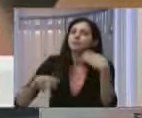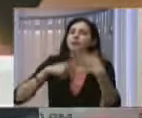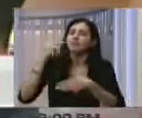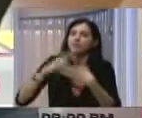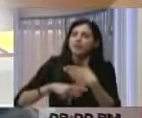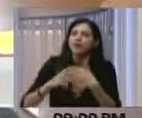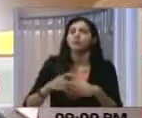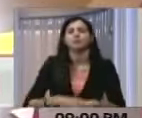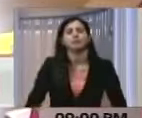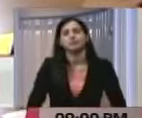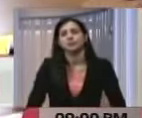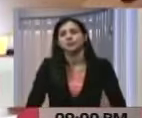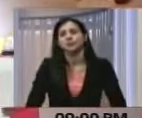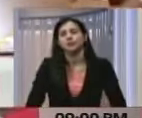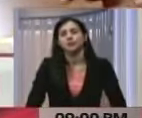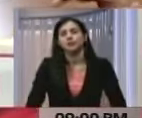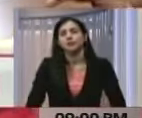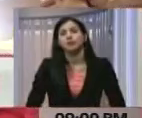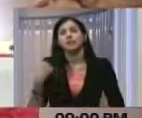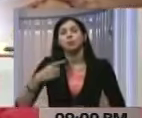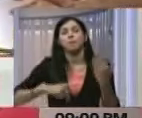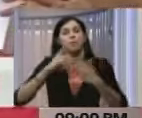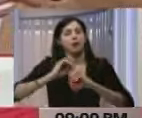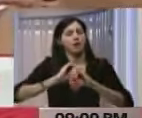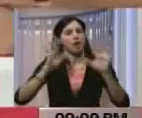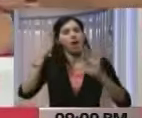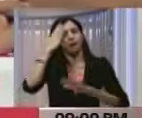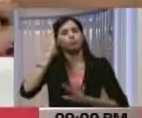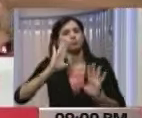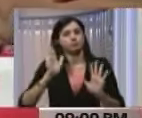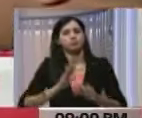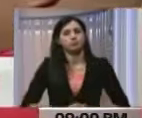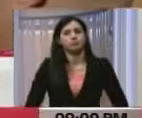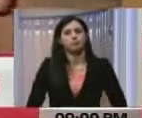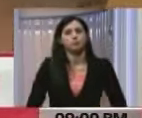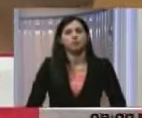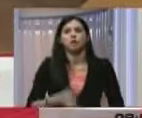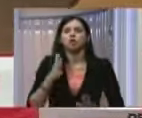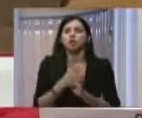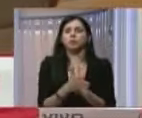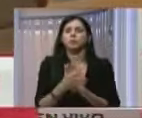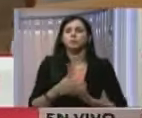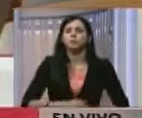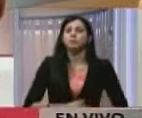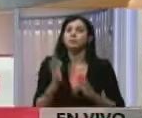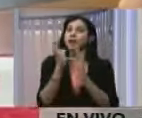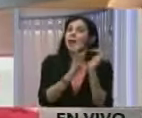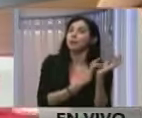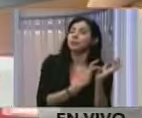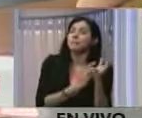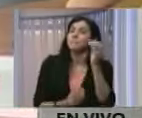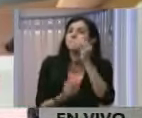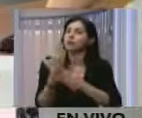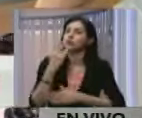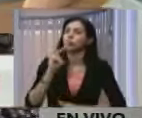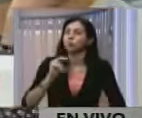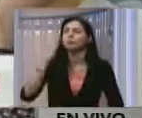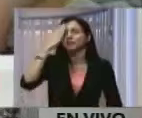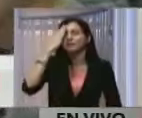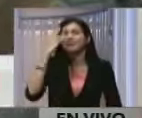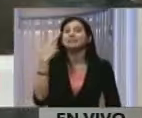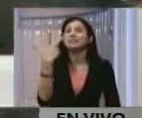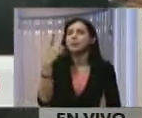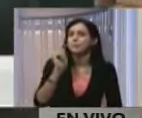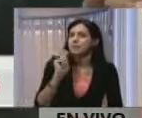planificar. Tenemos el plan muy claro de lo que va a ser abril, mayo y junio, un